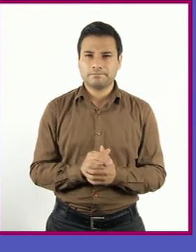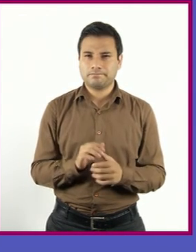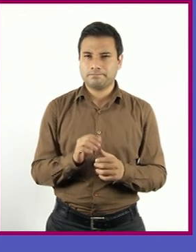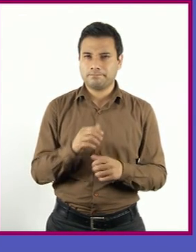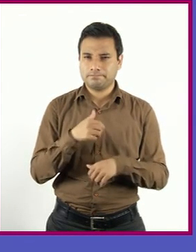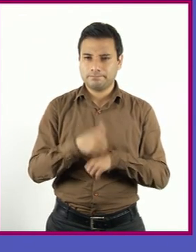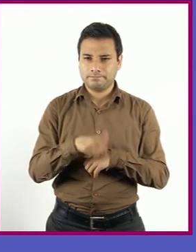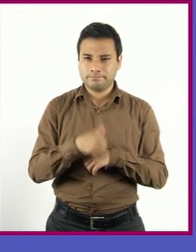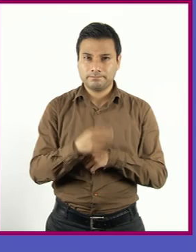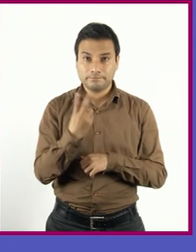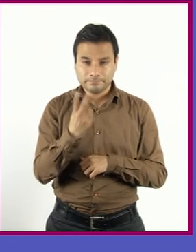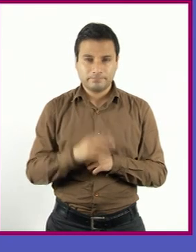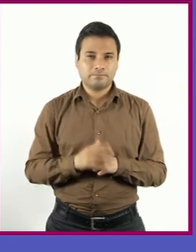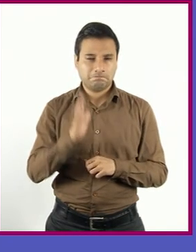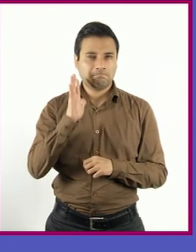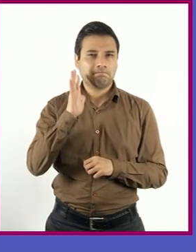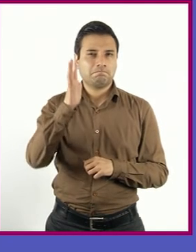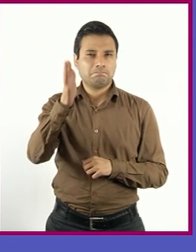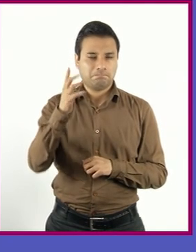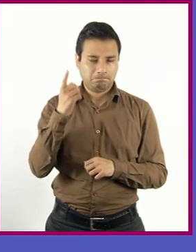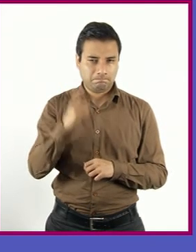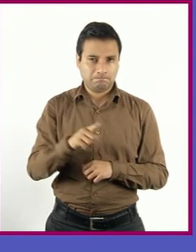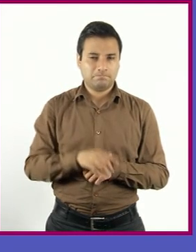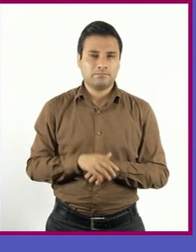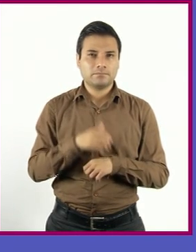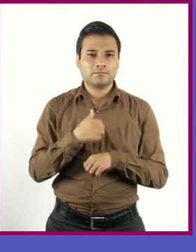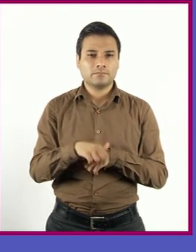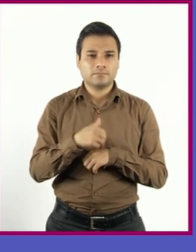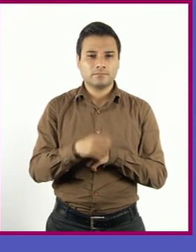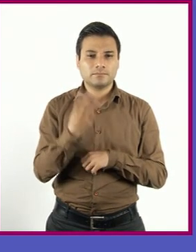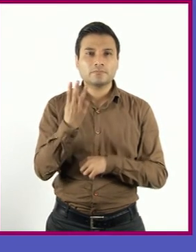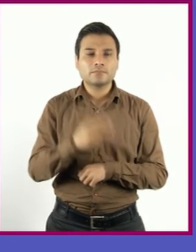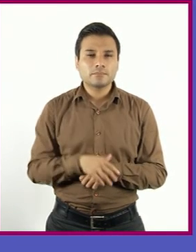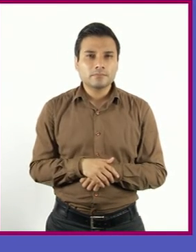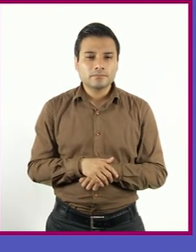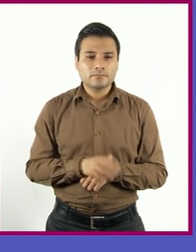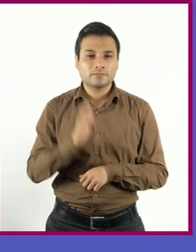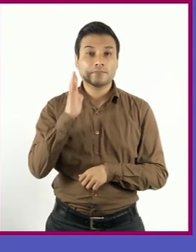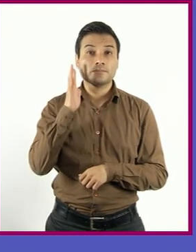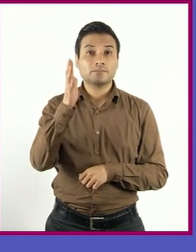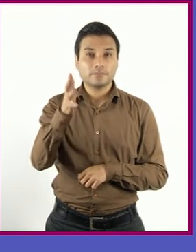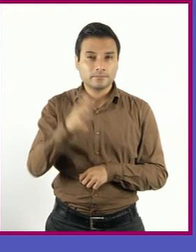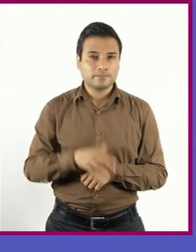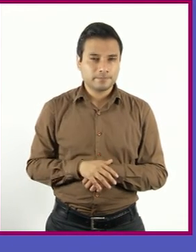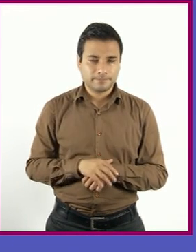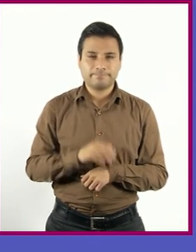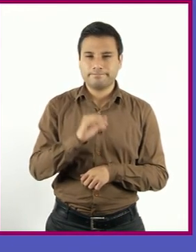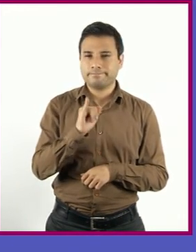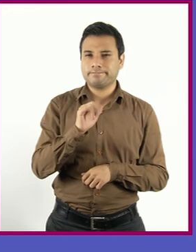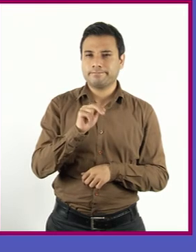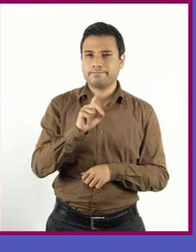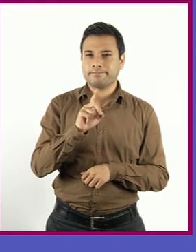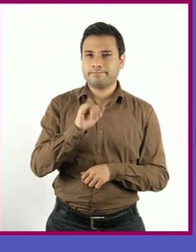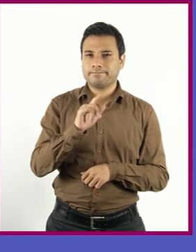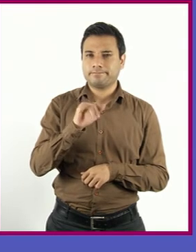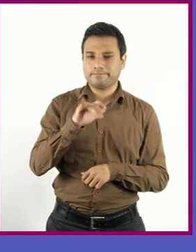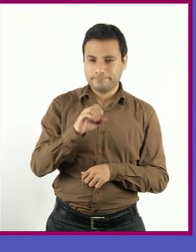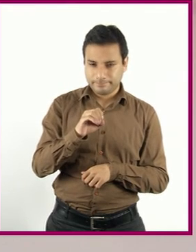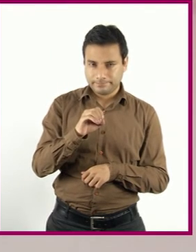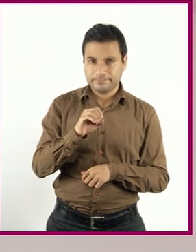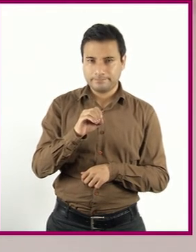2, futuro en modo imperativo. Y en la 3, futuro modo indicativo e infinitivo. ¿Qué le parece,